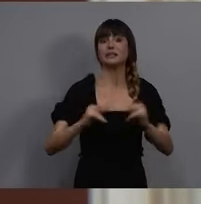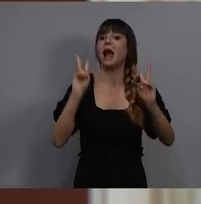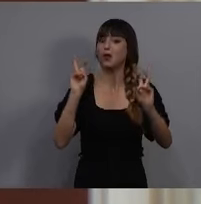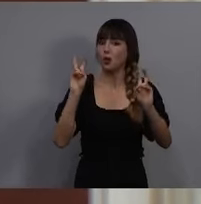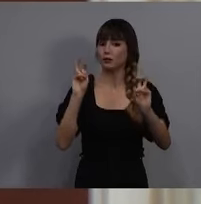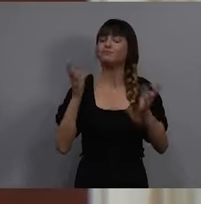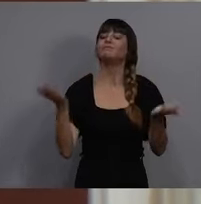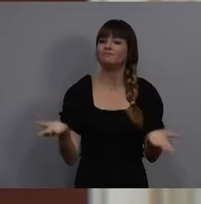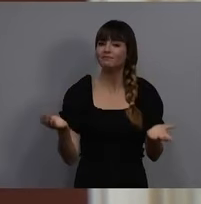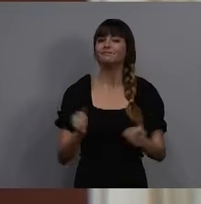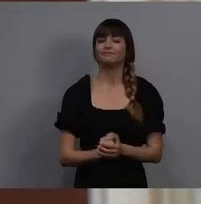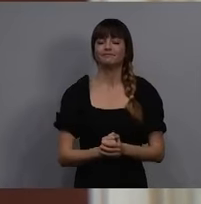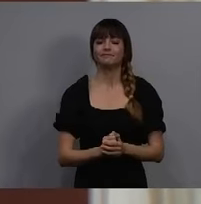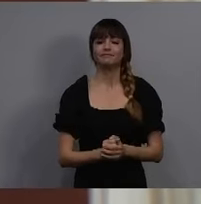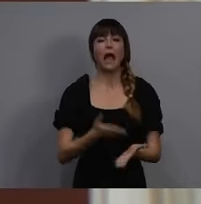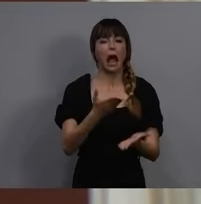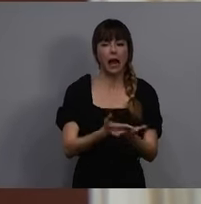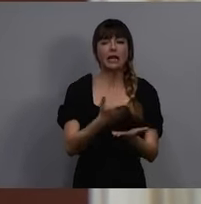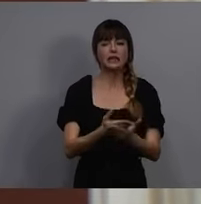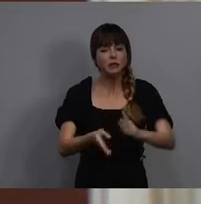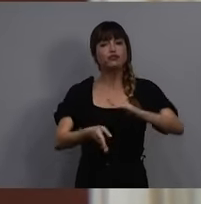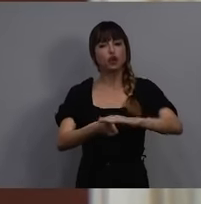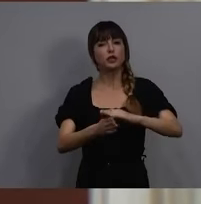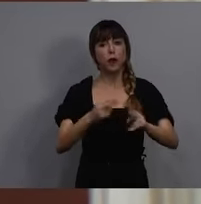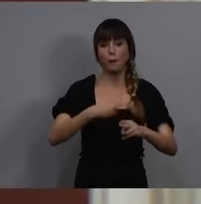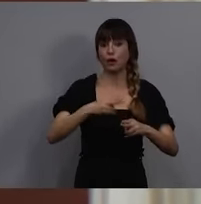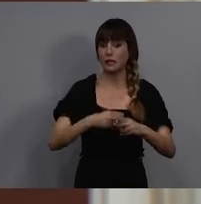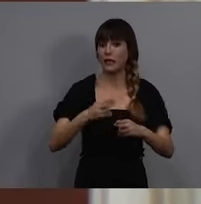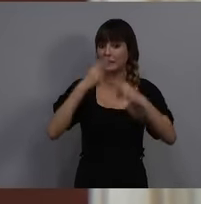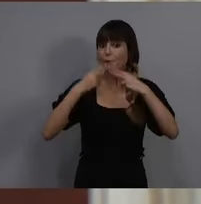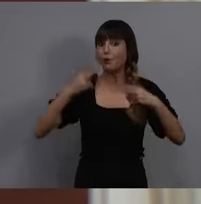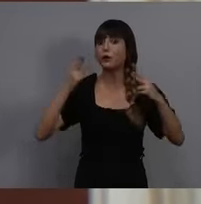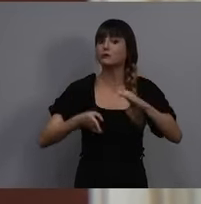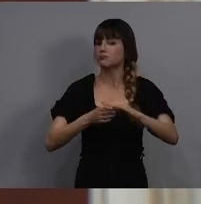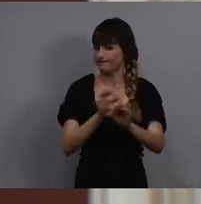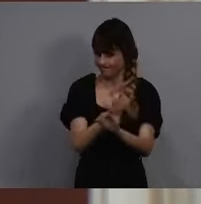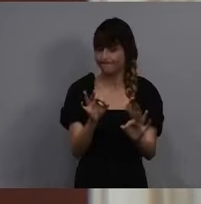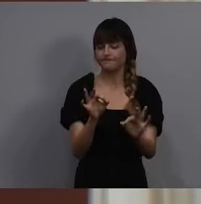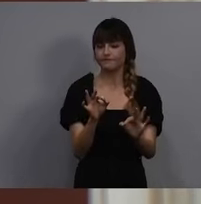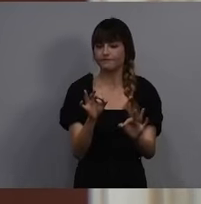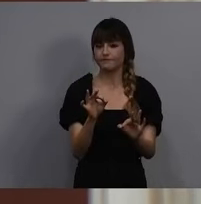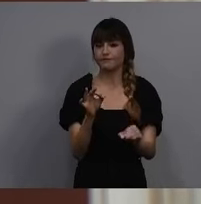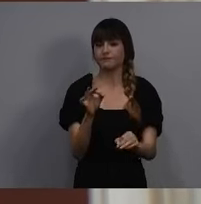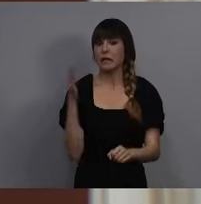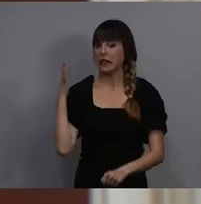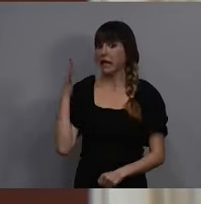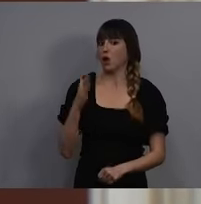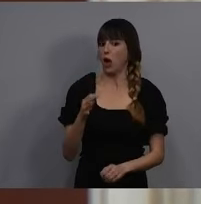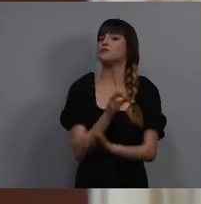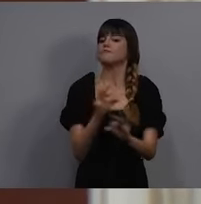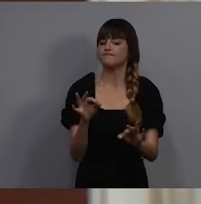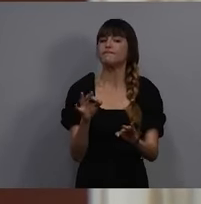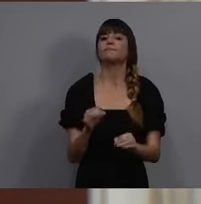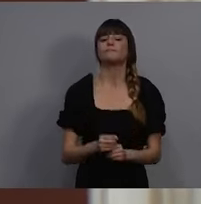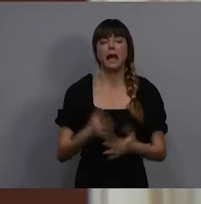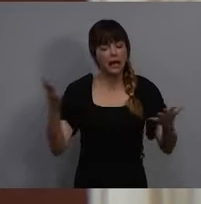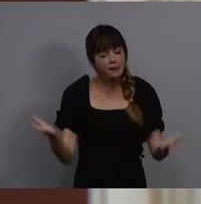por un lado garantía de continuidad de las políticas públicas que han sido acertadas durante estos últimos 5 años y por otro el